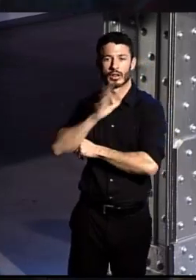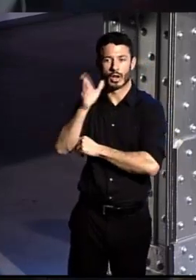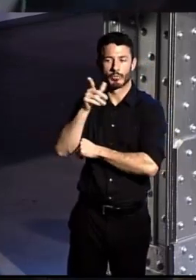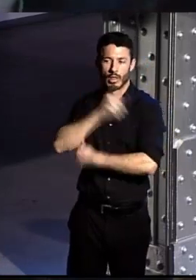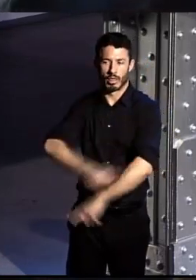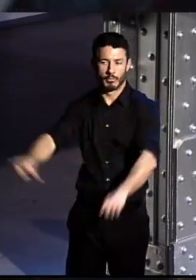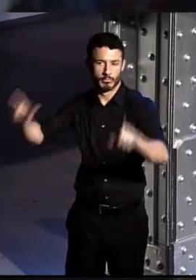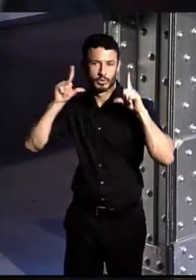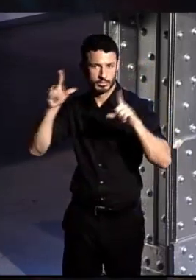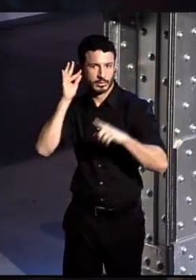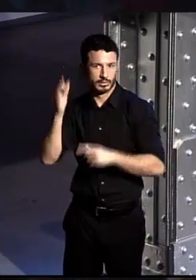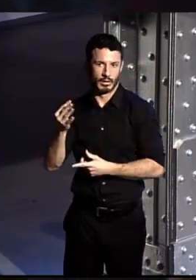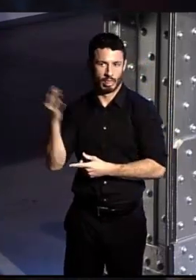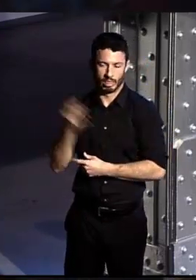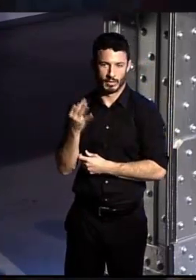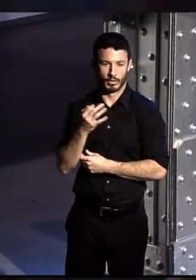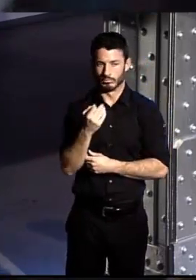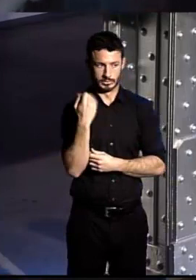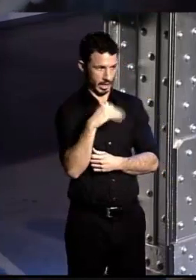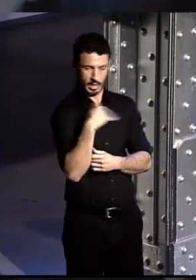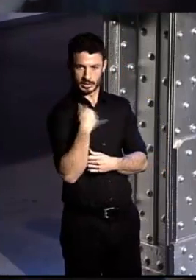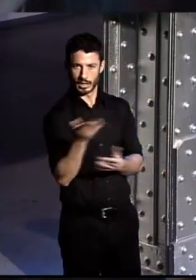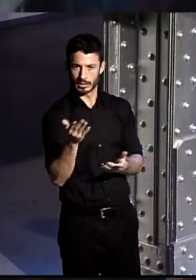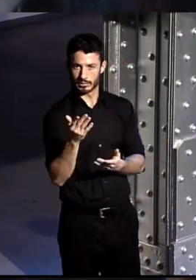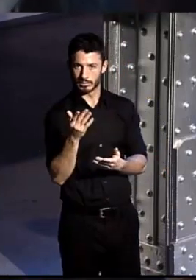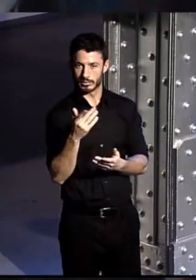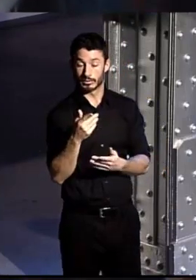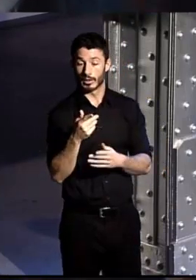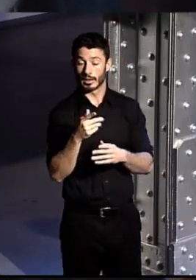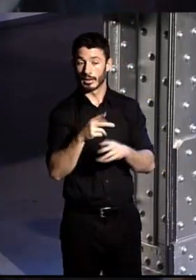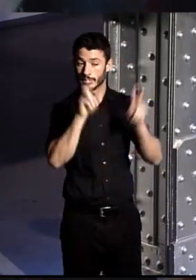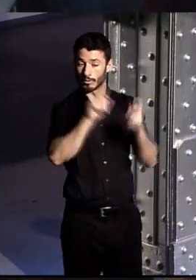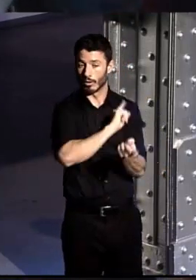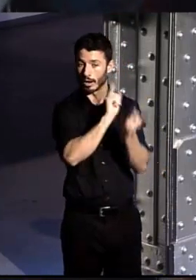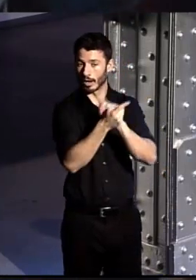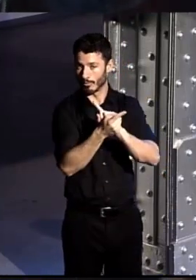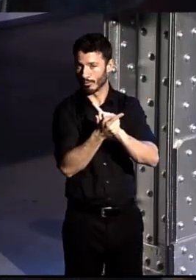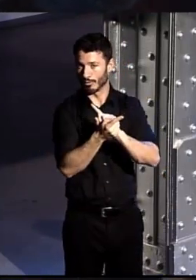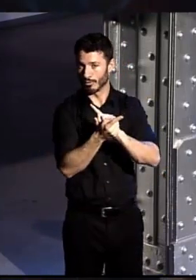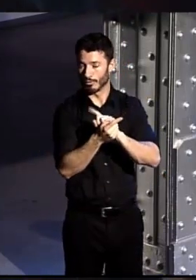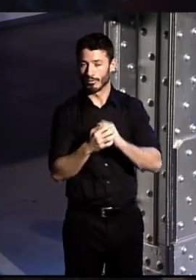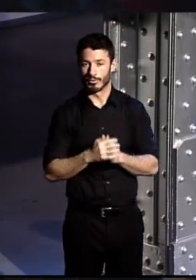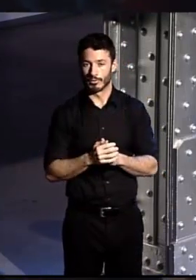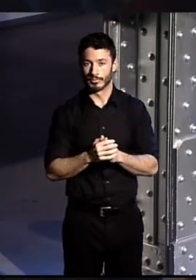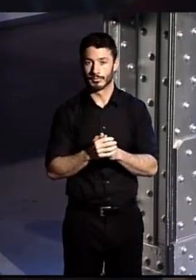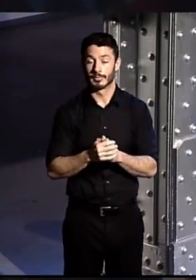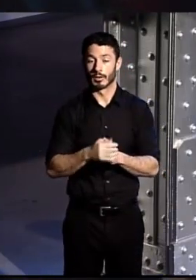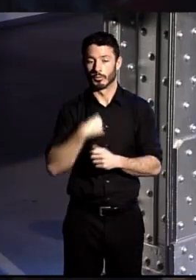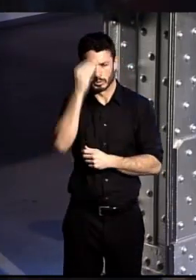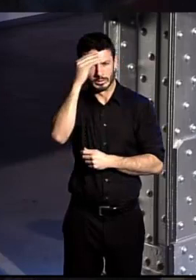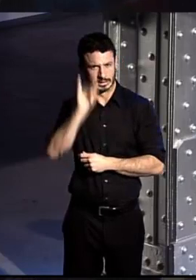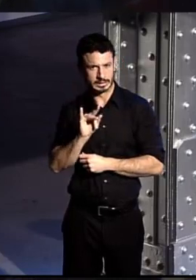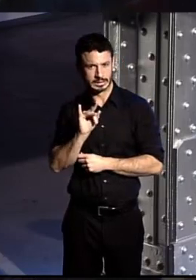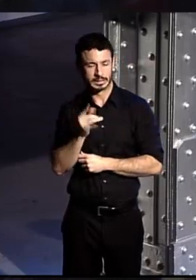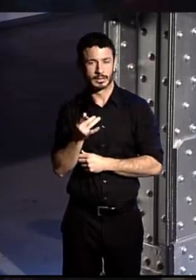mujer? Y dice, pues para ella mismo, que ya lo tenía esbozado y puso en el título Mistress Brannigan. Y me gusta pensar que sí, y me gusta pensar que es que además